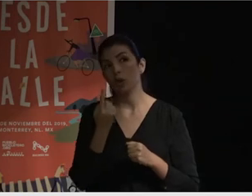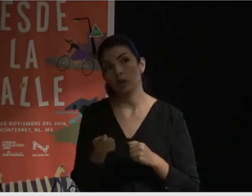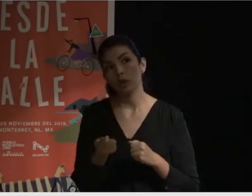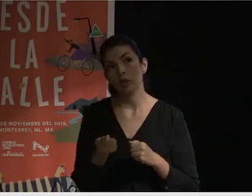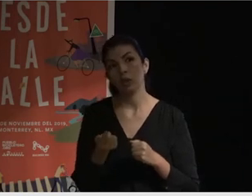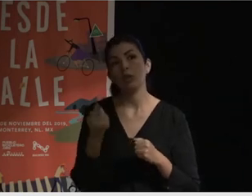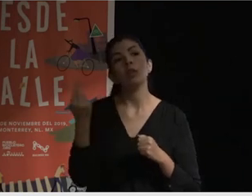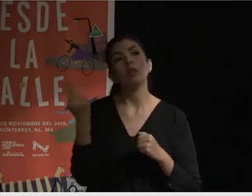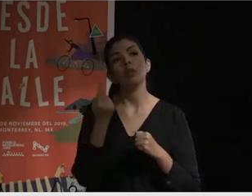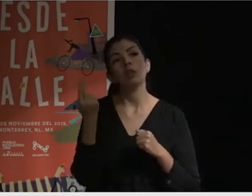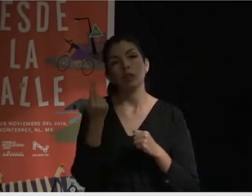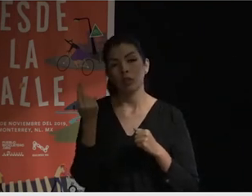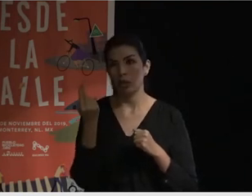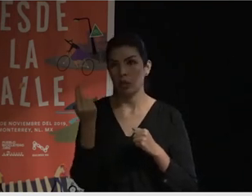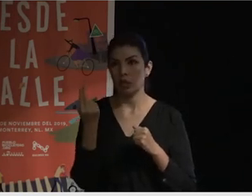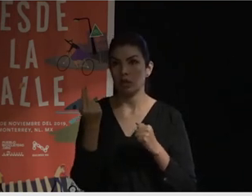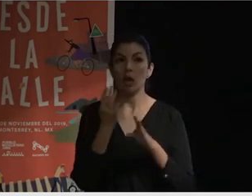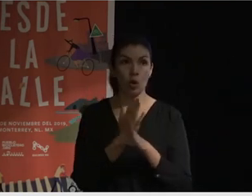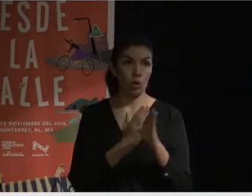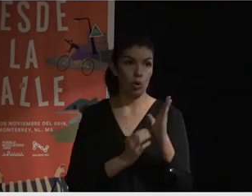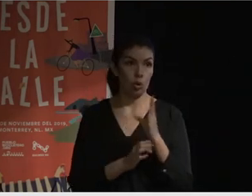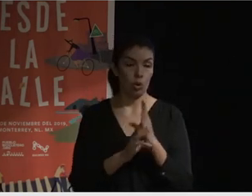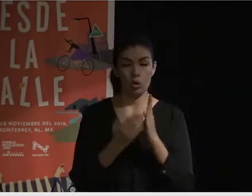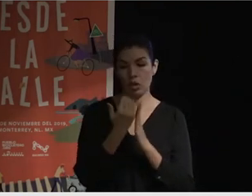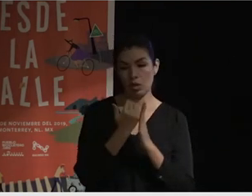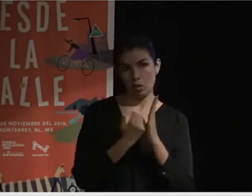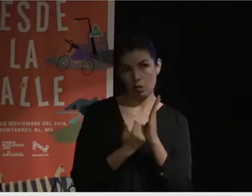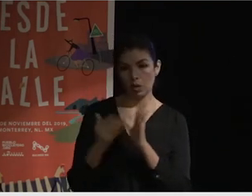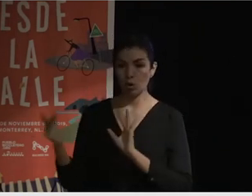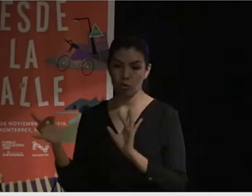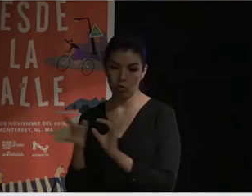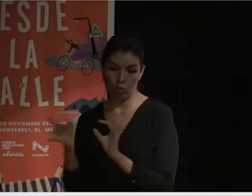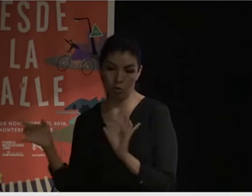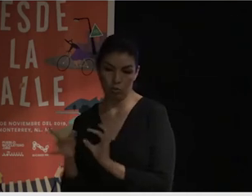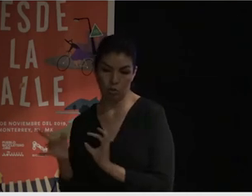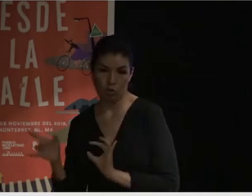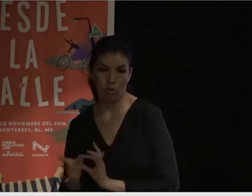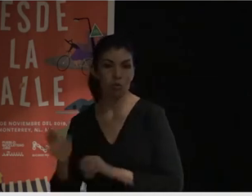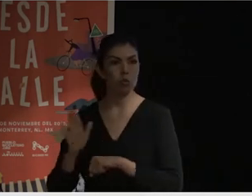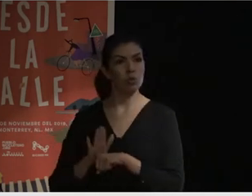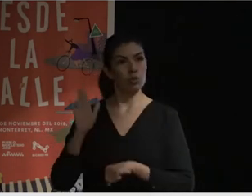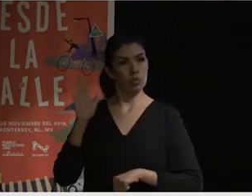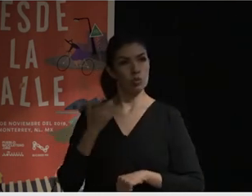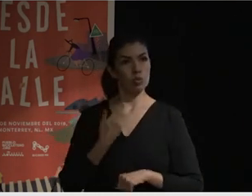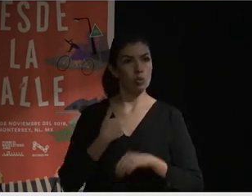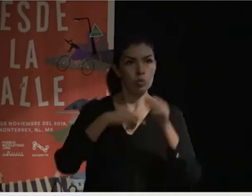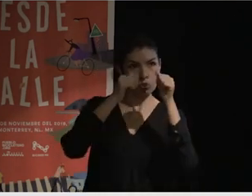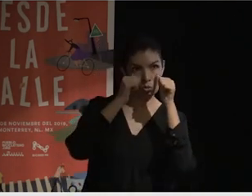menos bienes y más vínculos, ¿no? Y yo lo que observo y lo que analizo es que